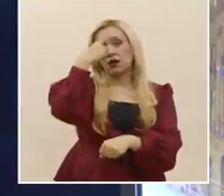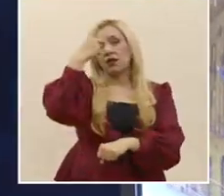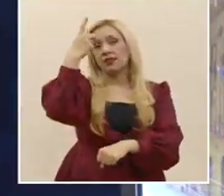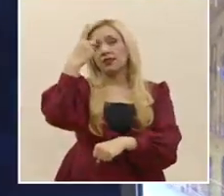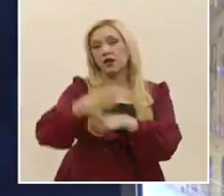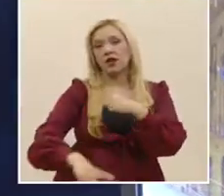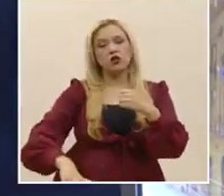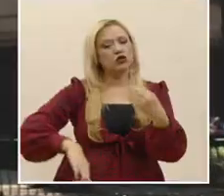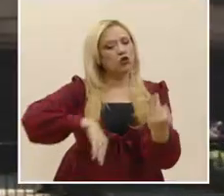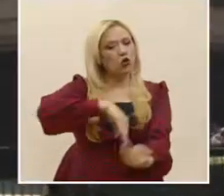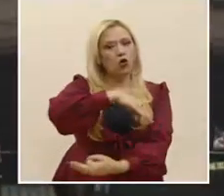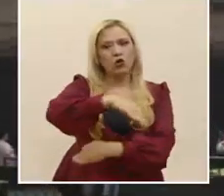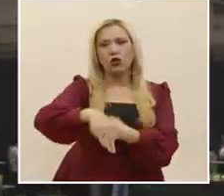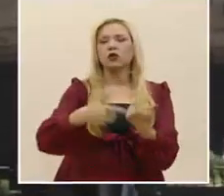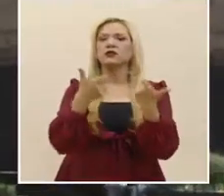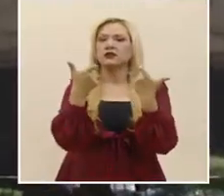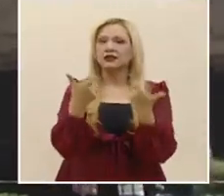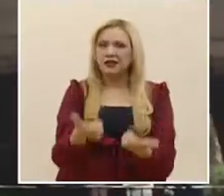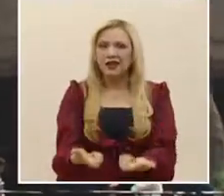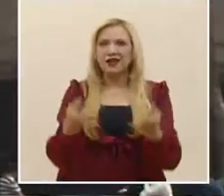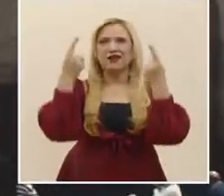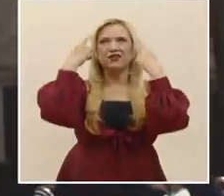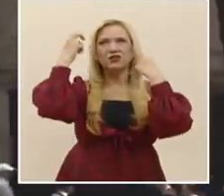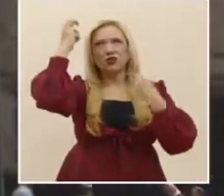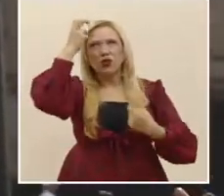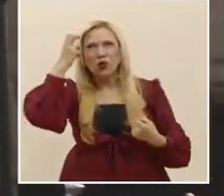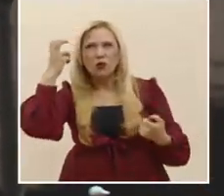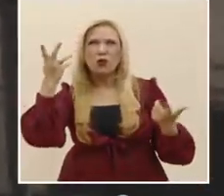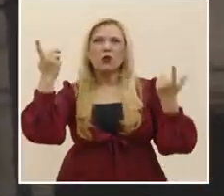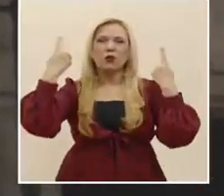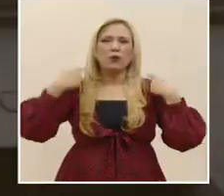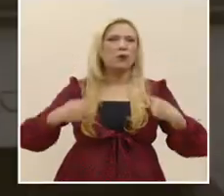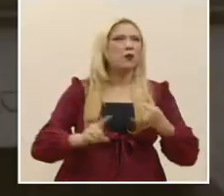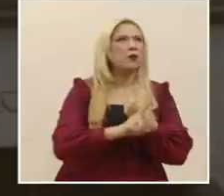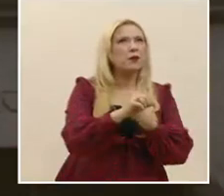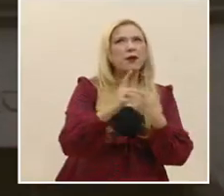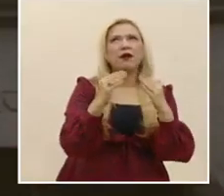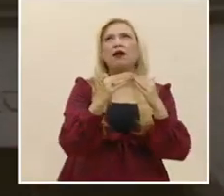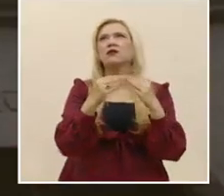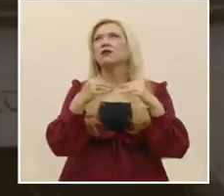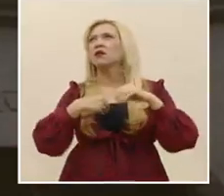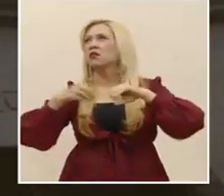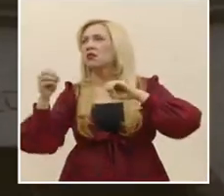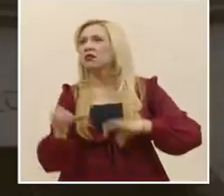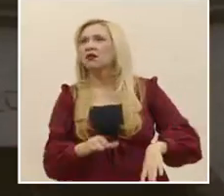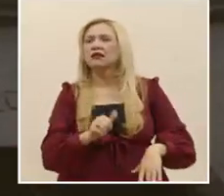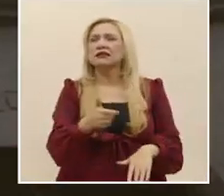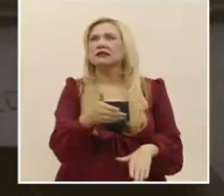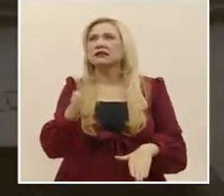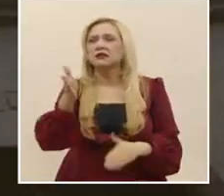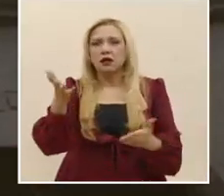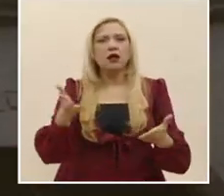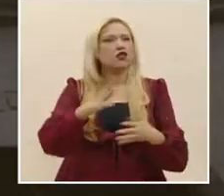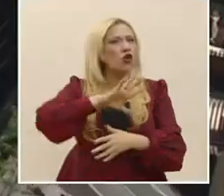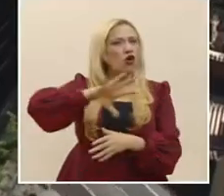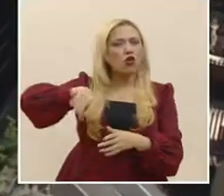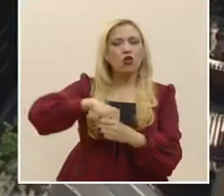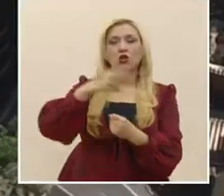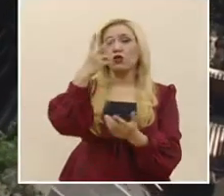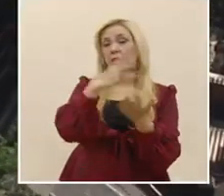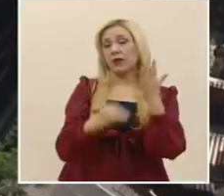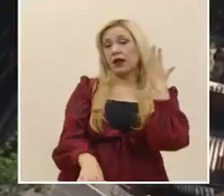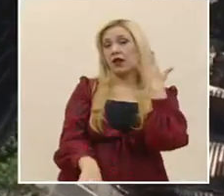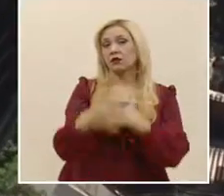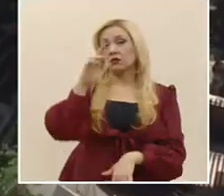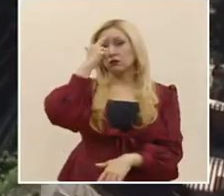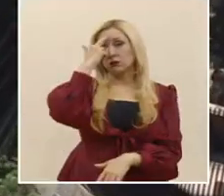daño. La Suprema Corte de Justicia de la Nación abandonó una jurisprudencia de 2014 para que al responsable